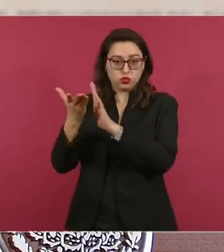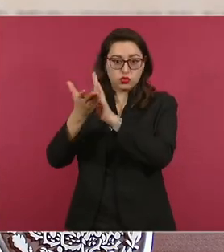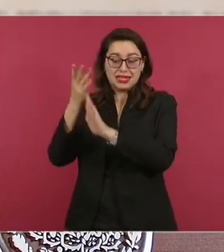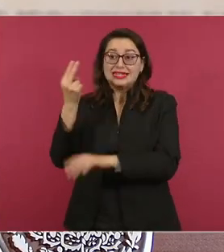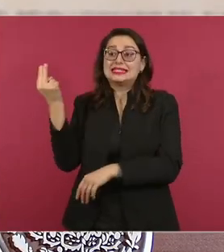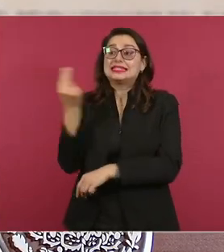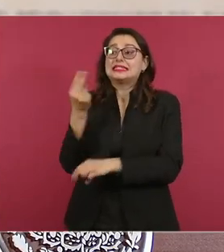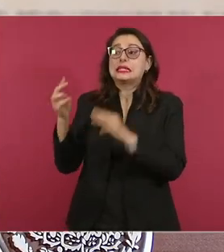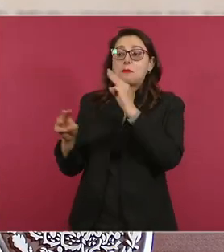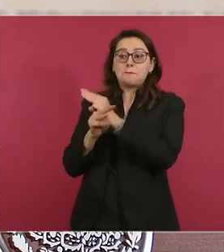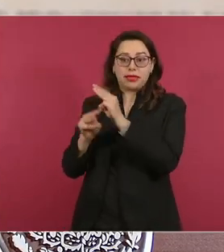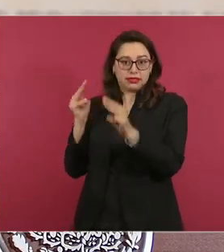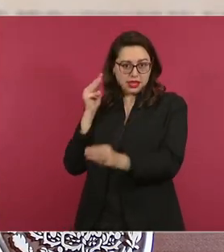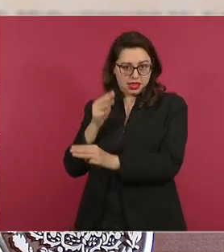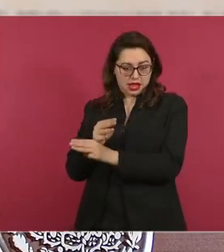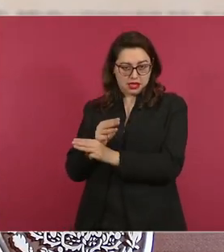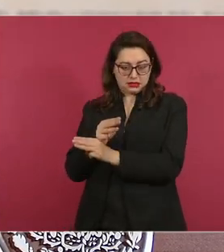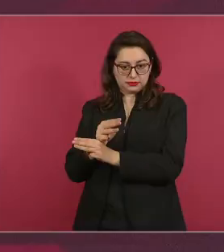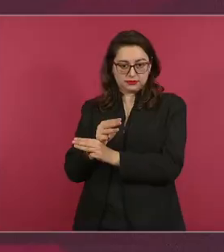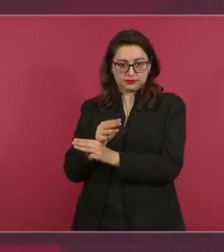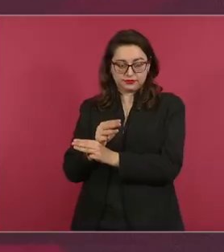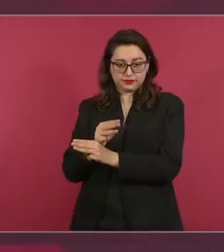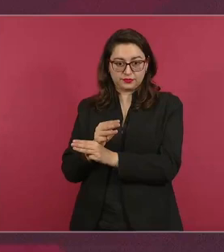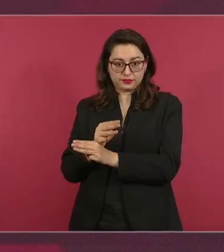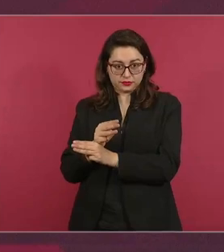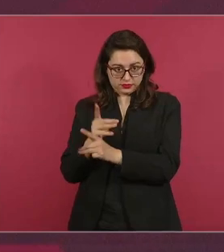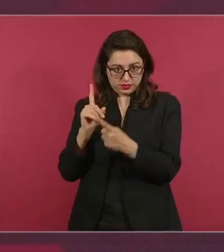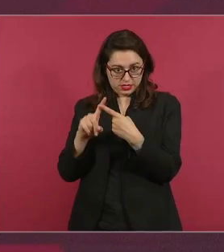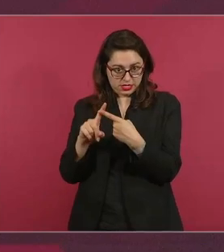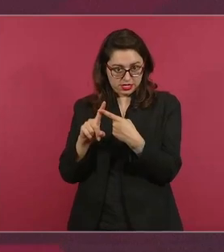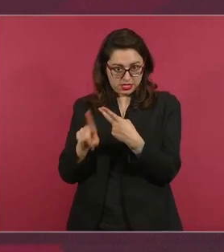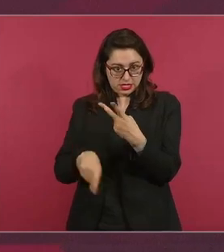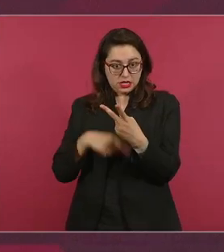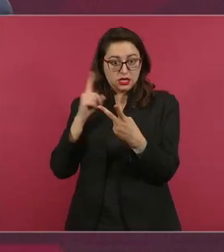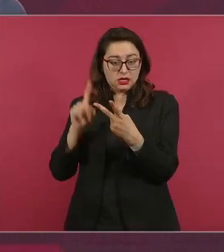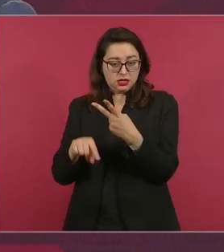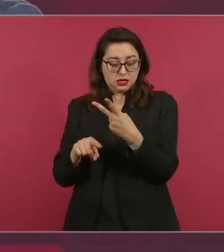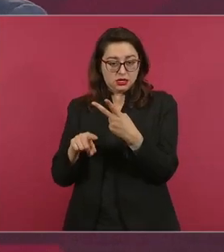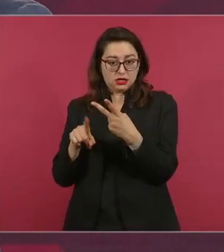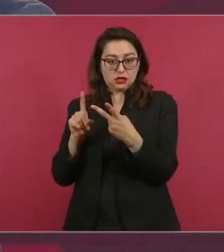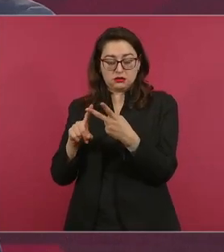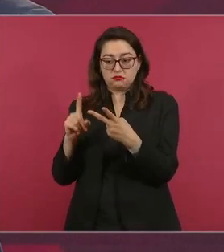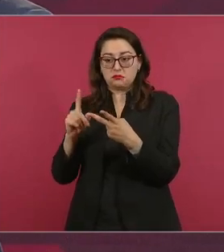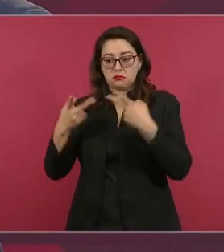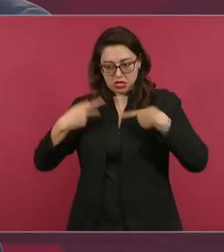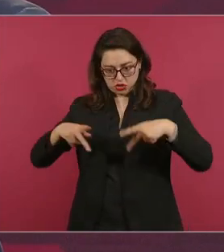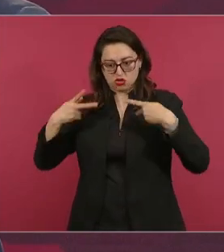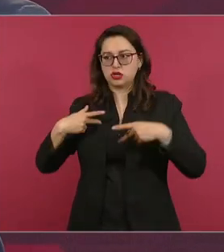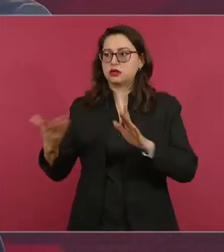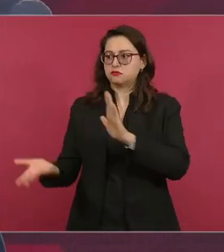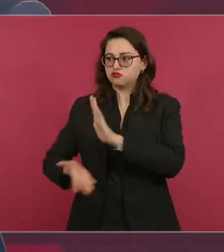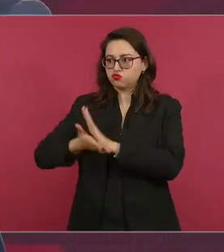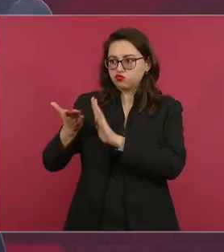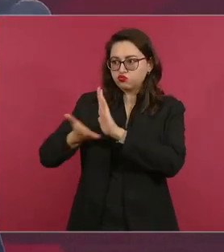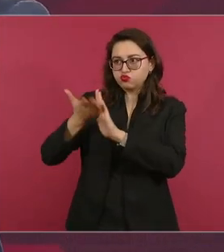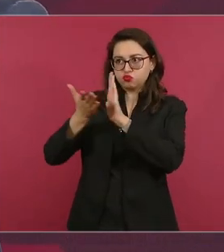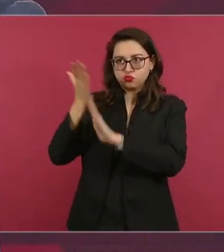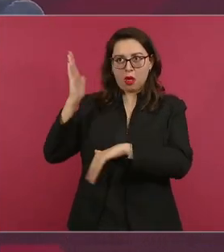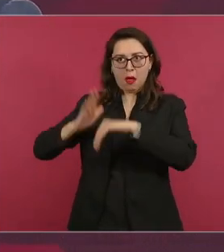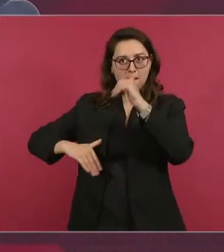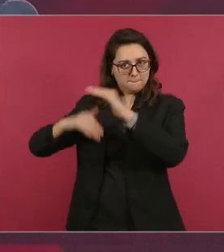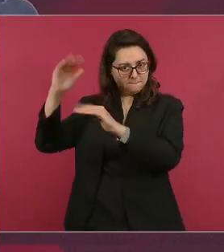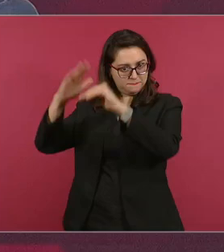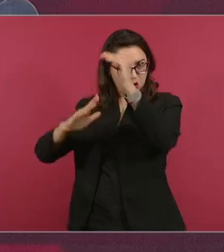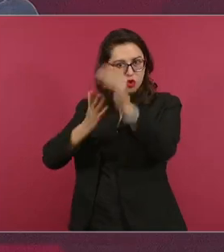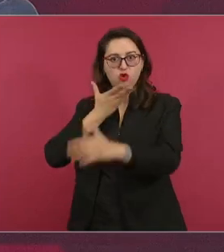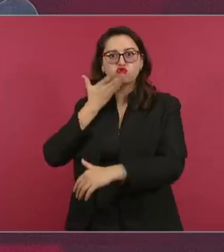de construcción y se requieren, pues, albañiles, trabajadores de la